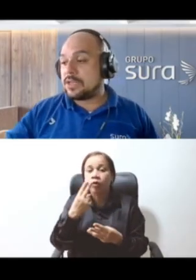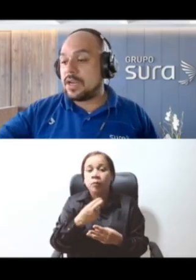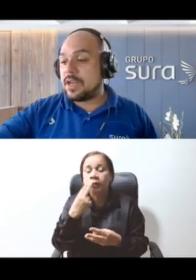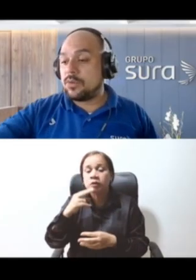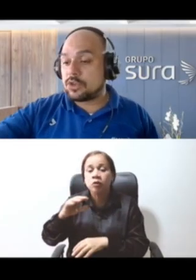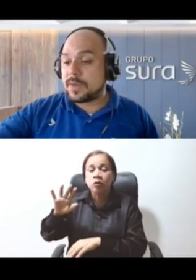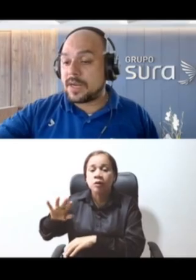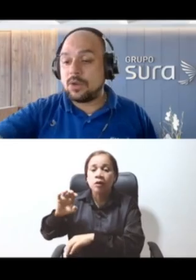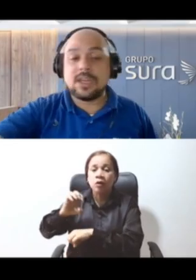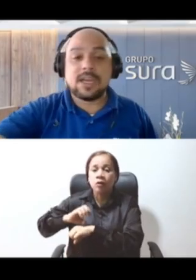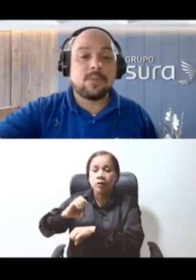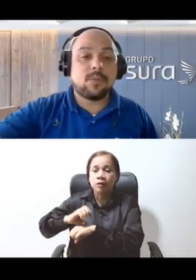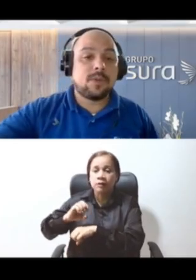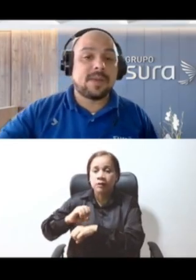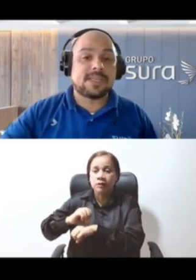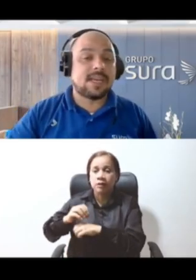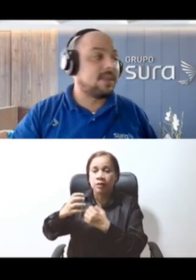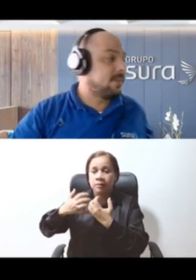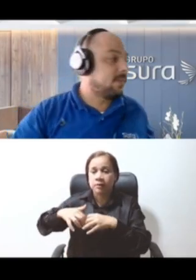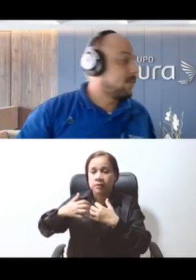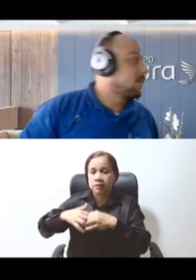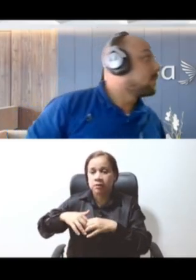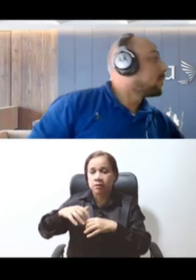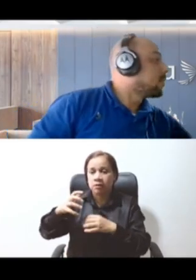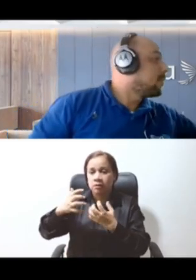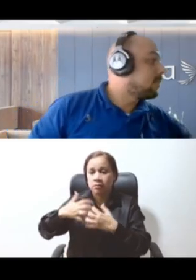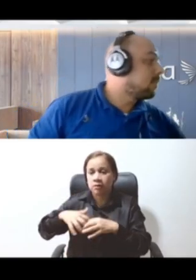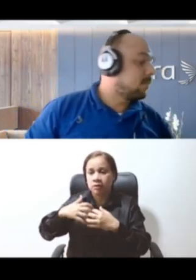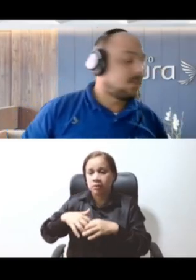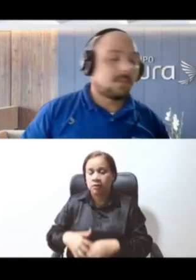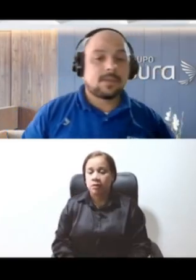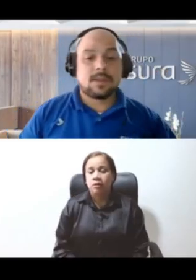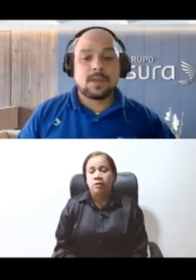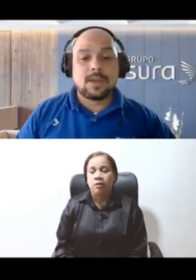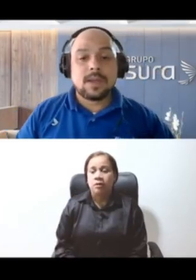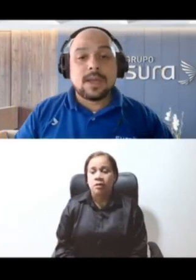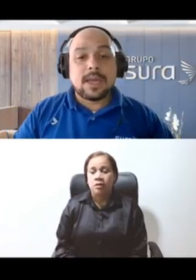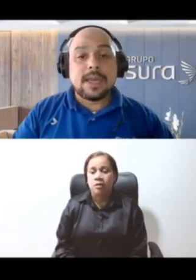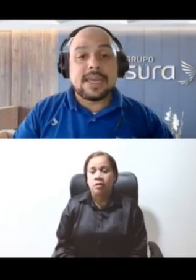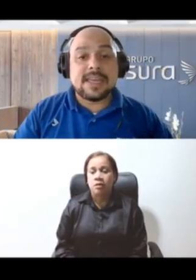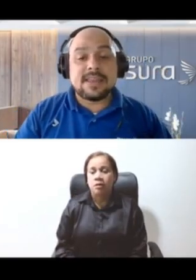Compromisos organizacionales, muchachos, para que lo tengamos muy presente.